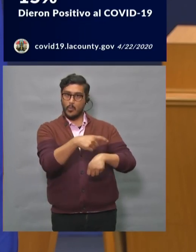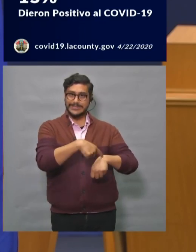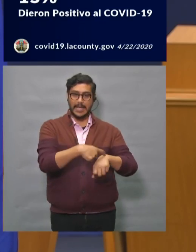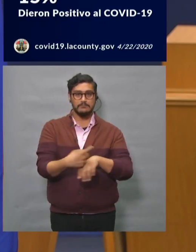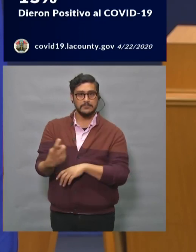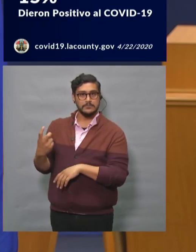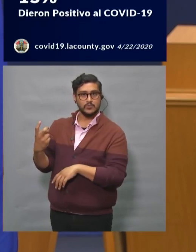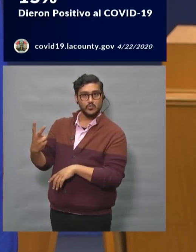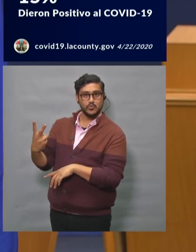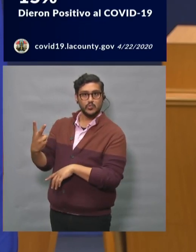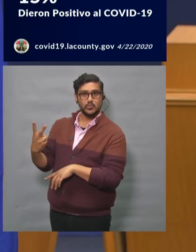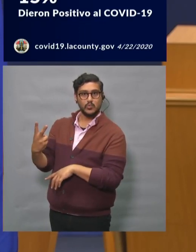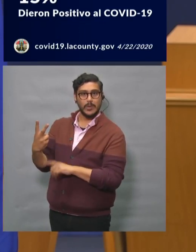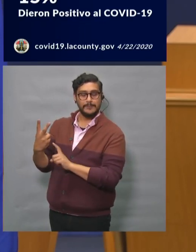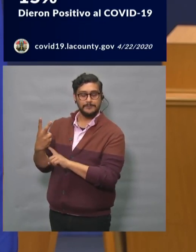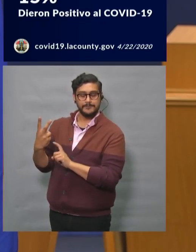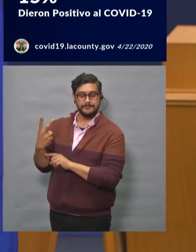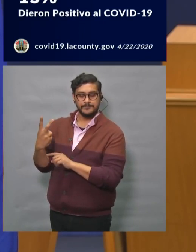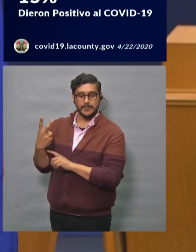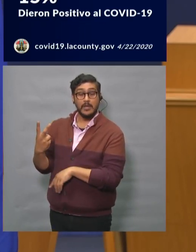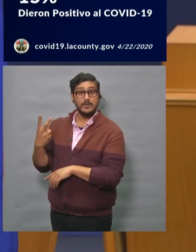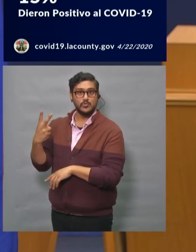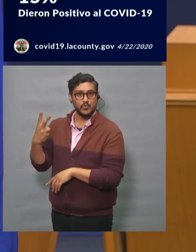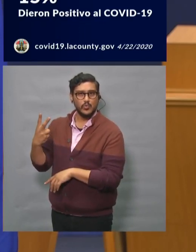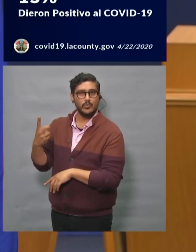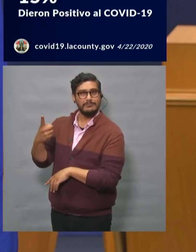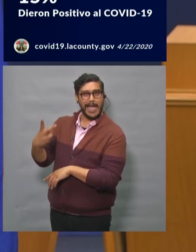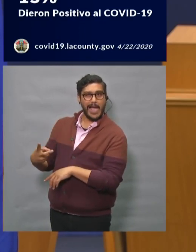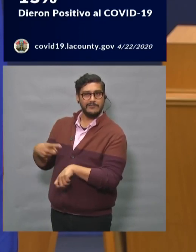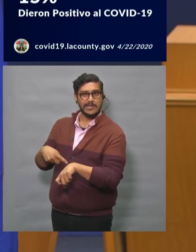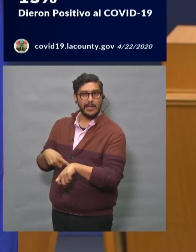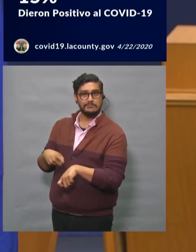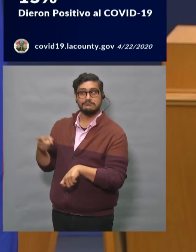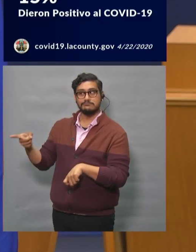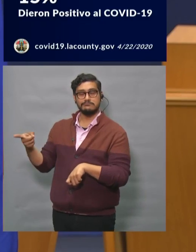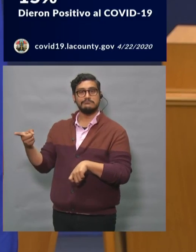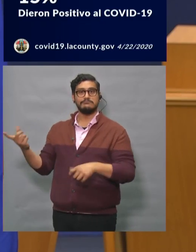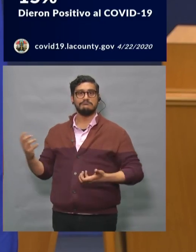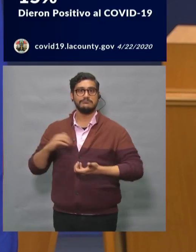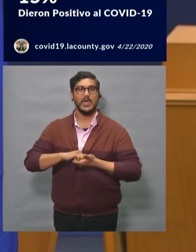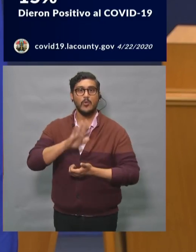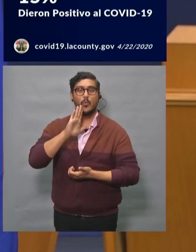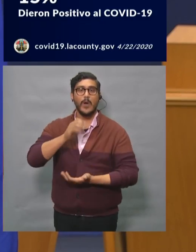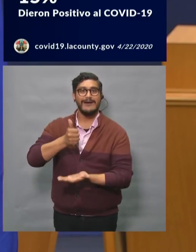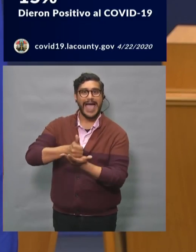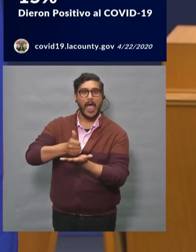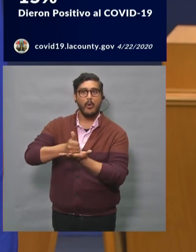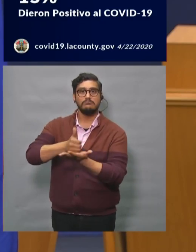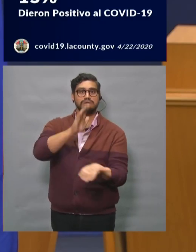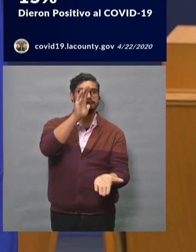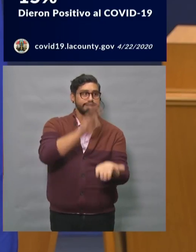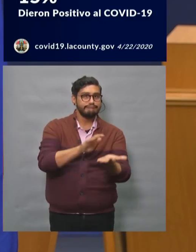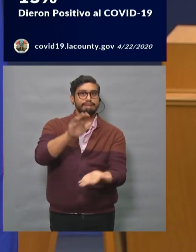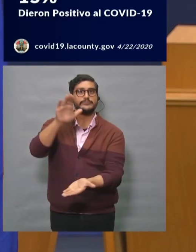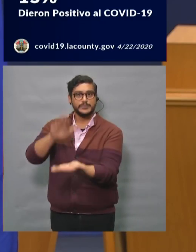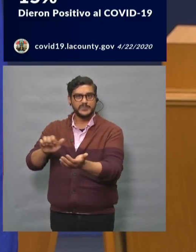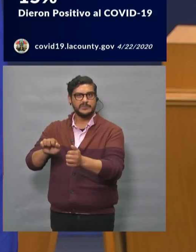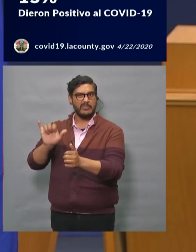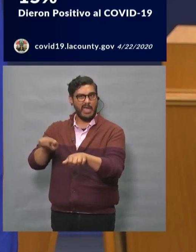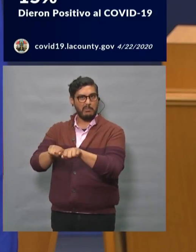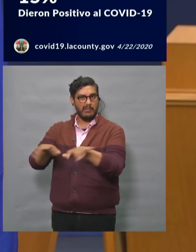oficiales a medio tiempo nos ayudarán con los brotes en centros de enfermería